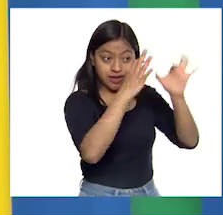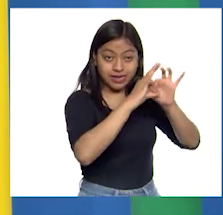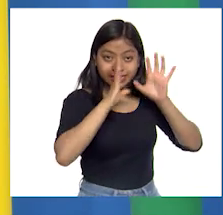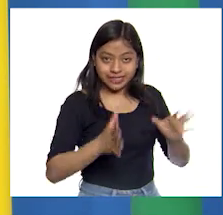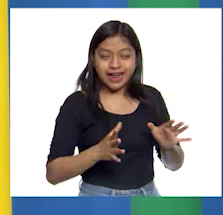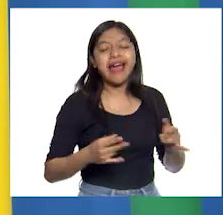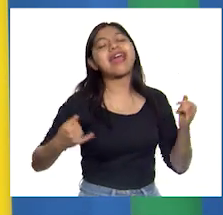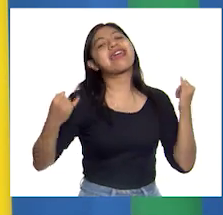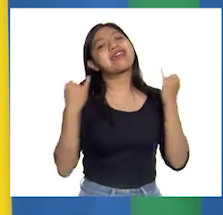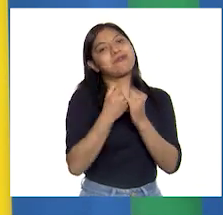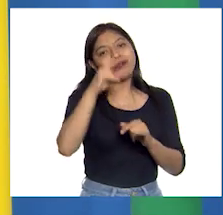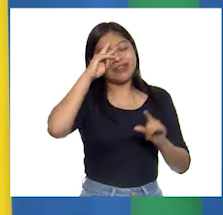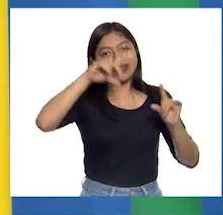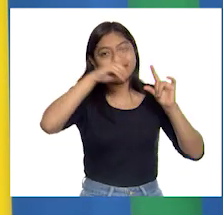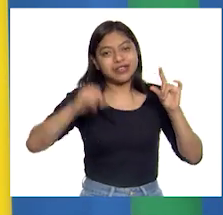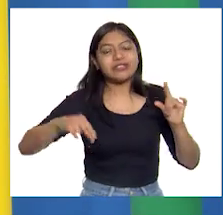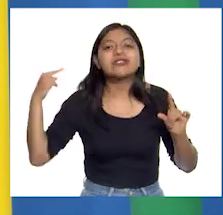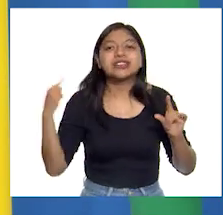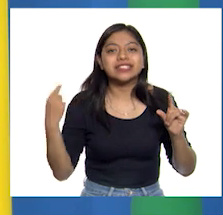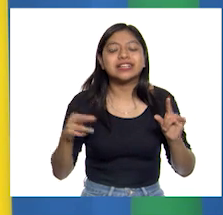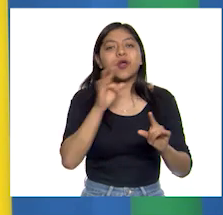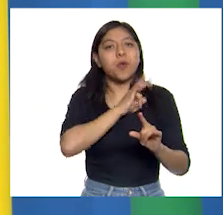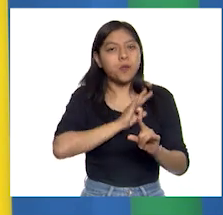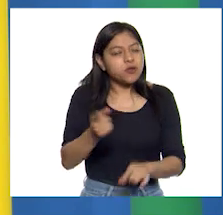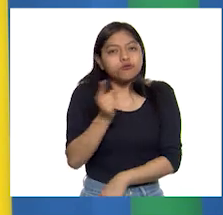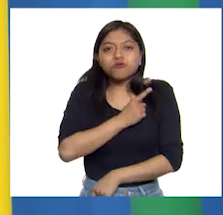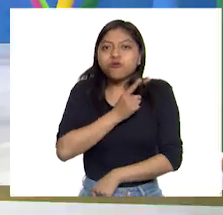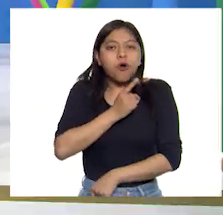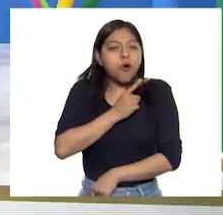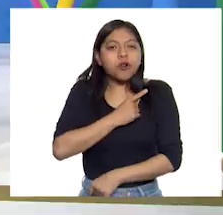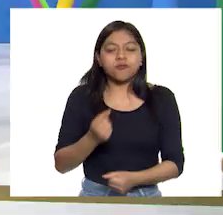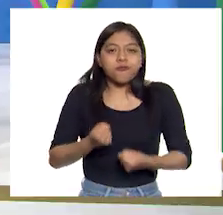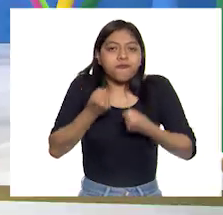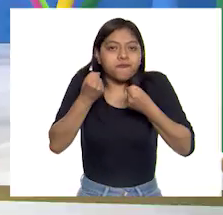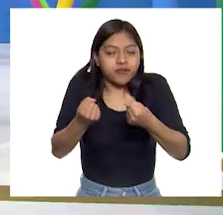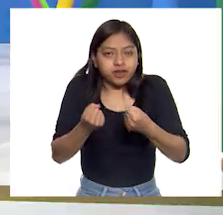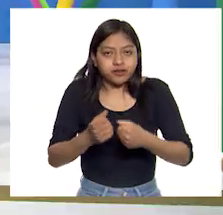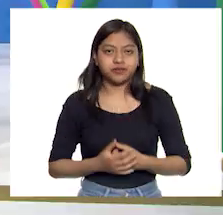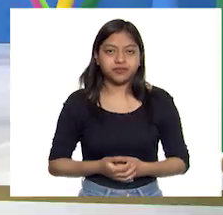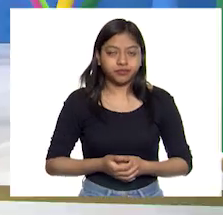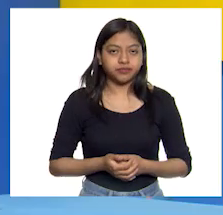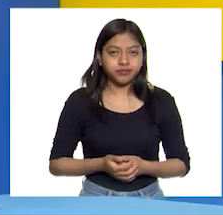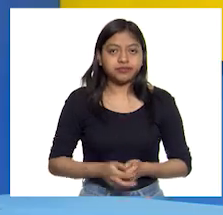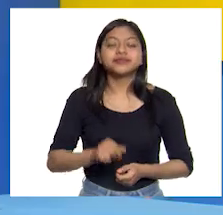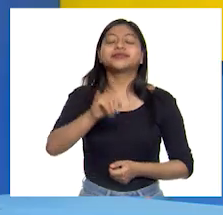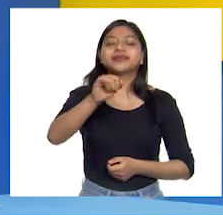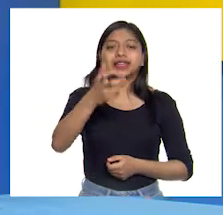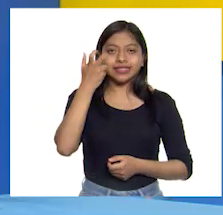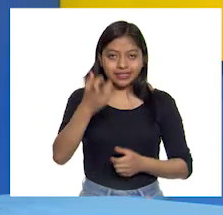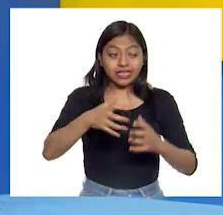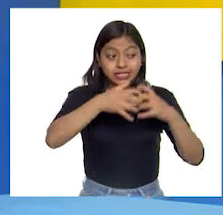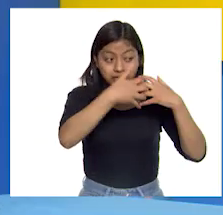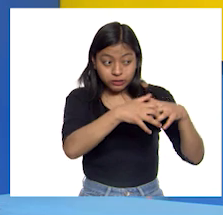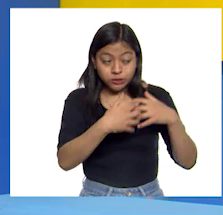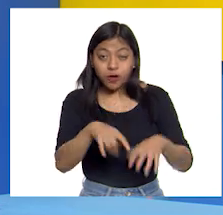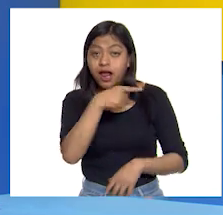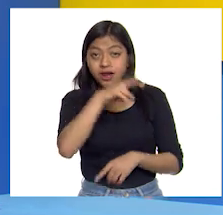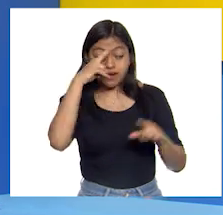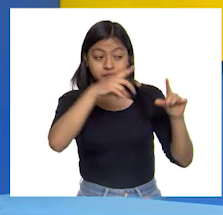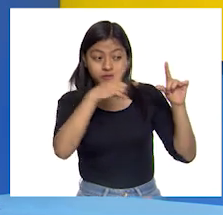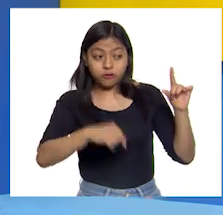un nuevo control sobre los recursos y los medios de transporte y comunicación, el Estado mexicano se abrió camino en los años de la